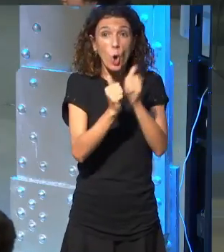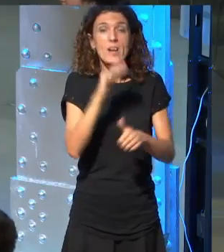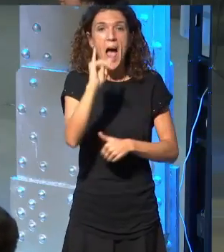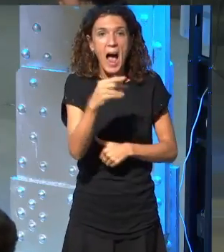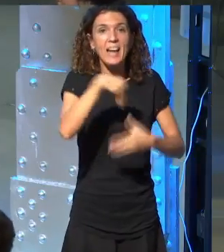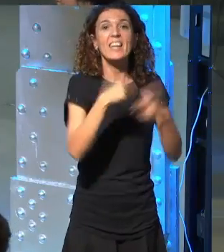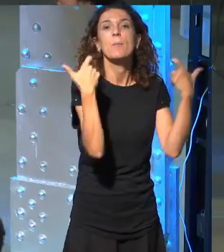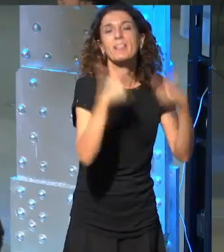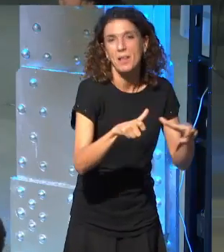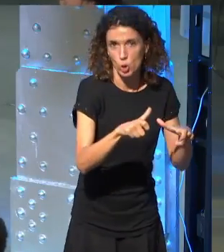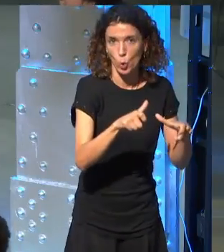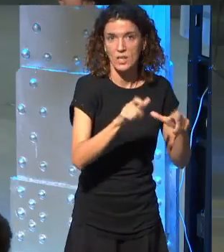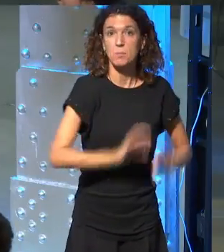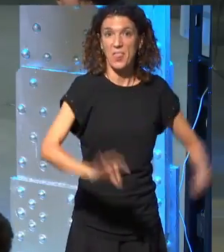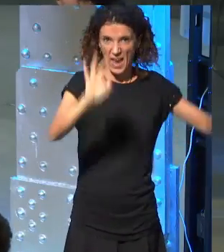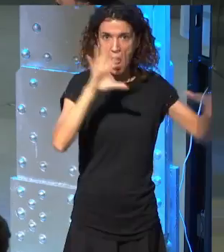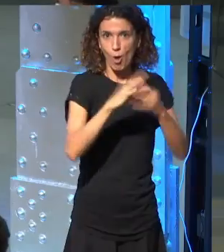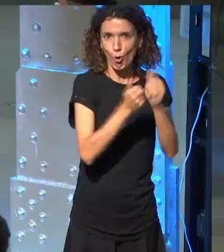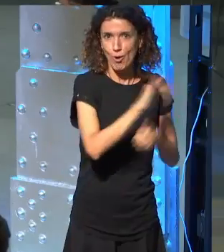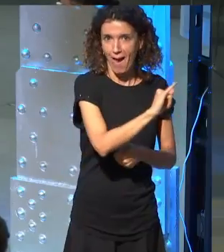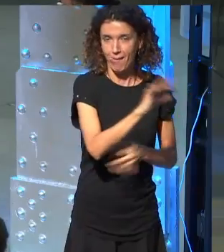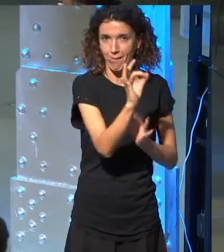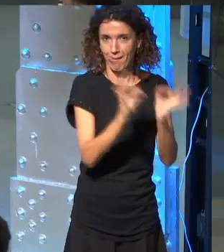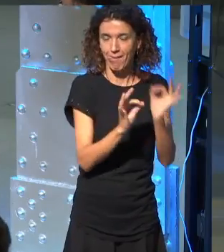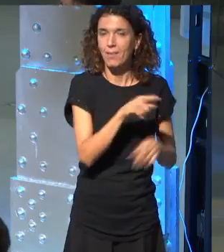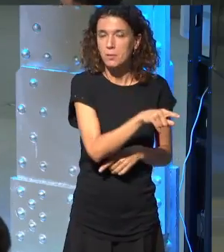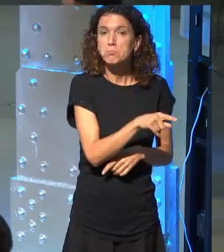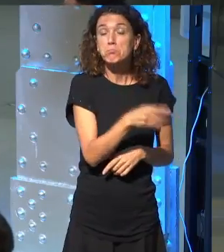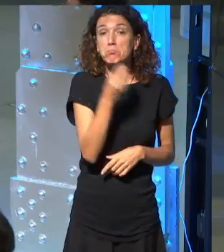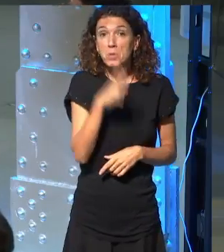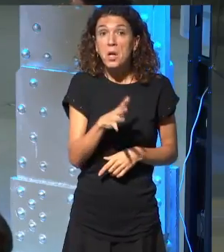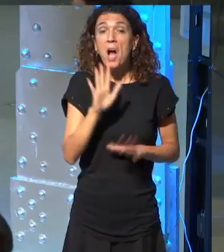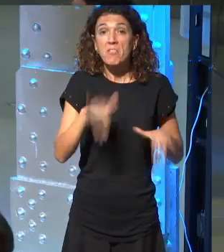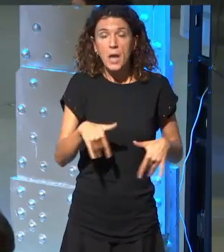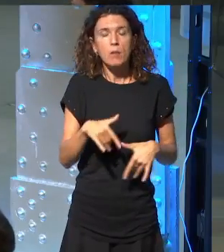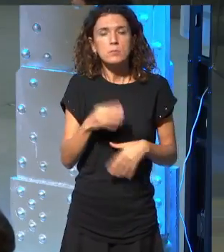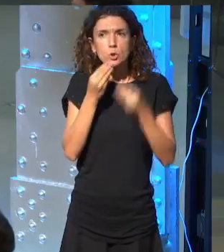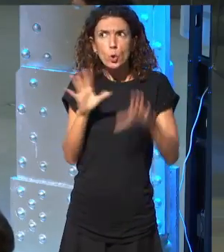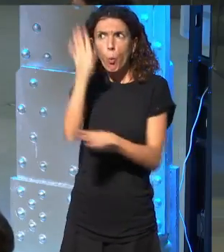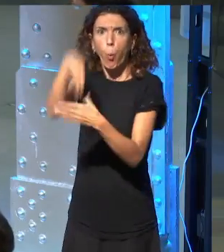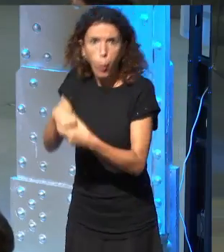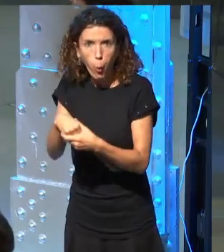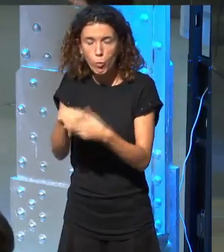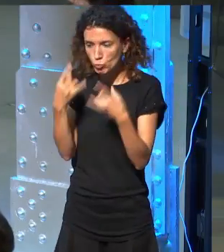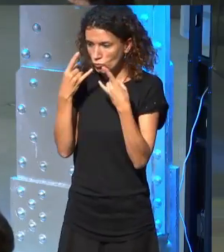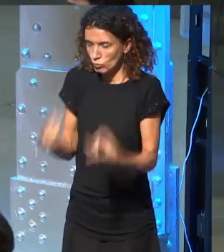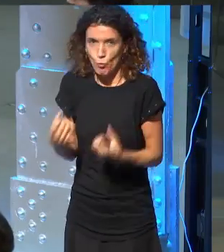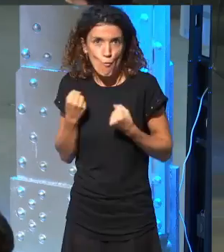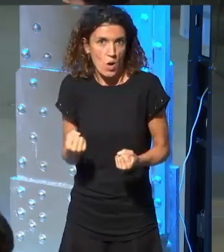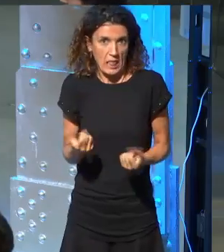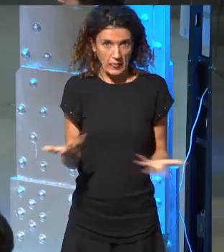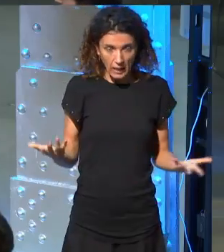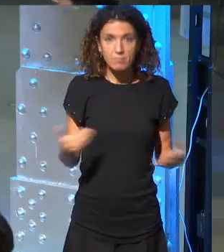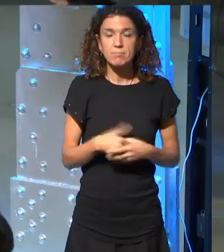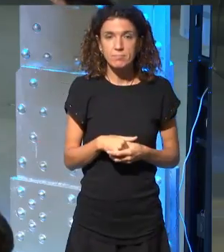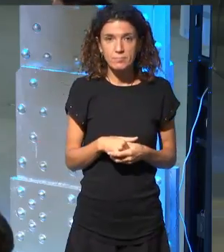que tenemos un departamento especializado en esto, ¿no? Pero lo de Coronado está muy bien porque él se supo meter en la historia. Claro, o sea... Y